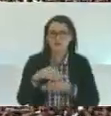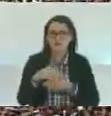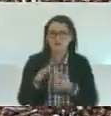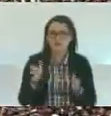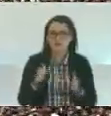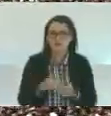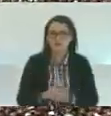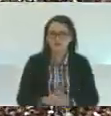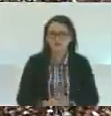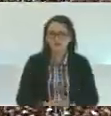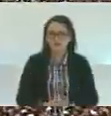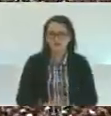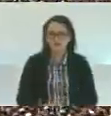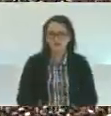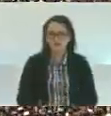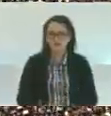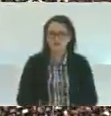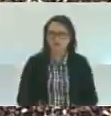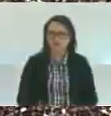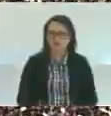de Minervem.